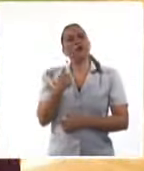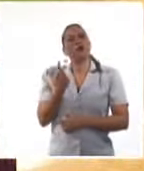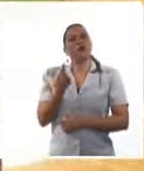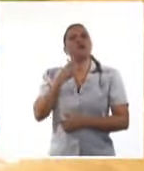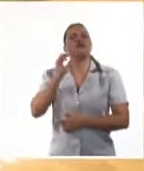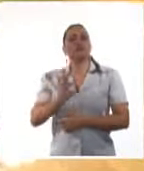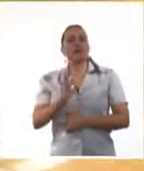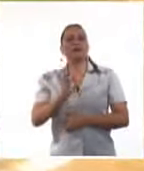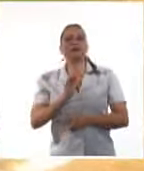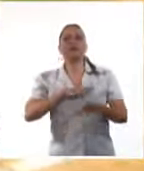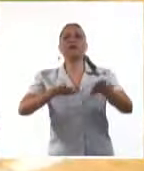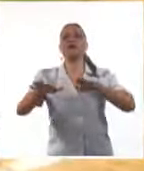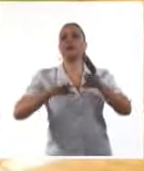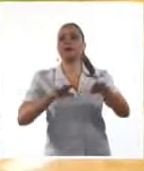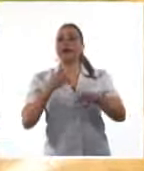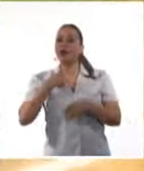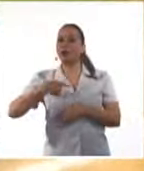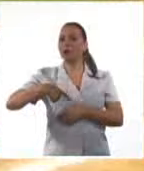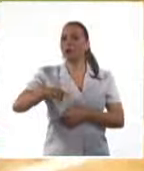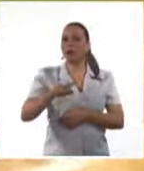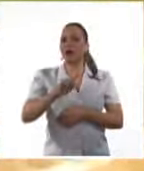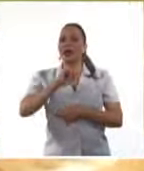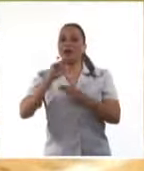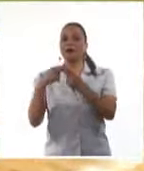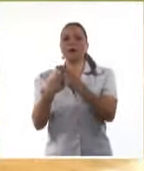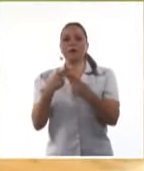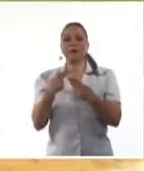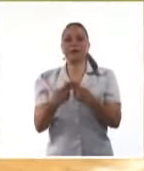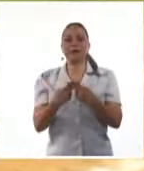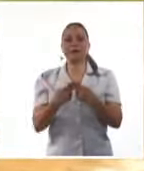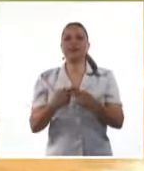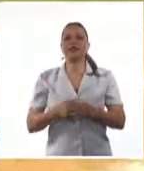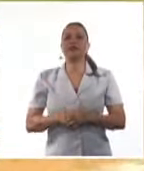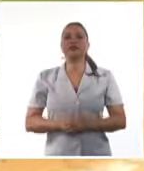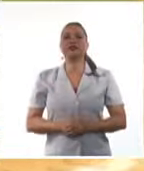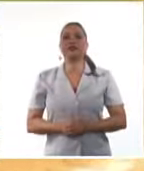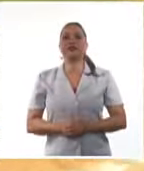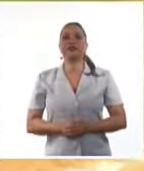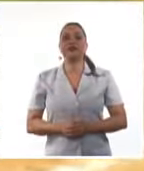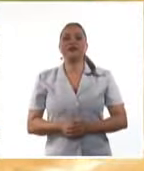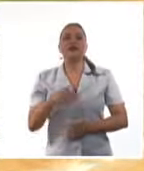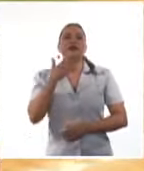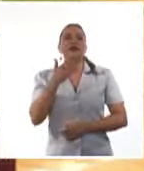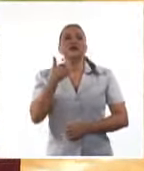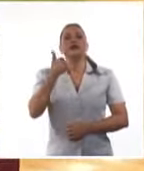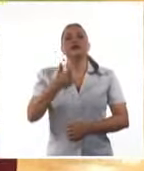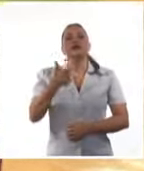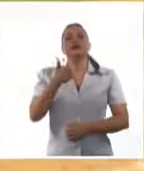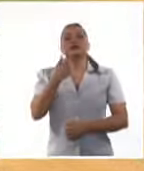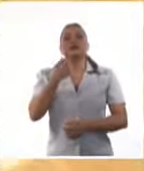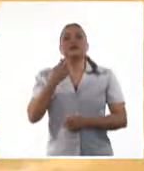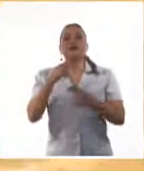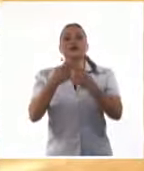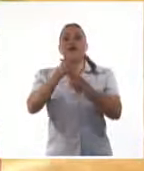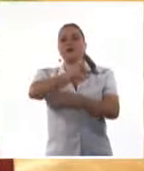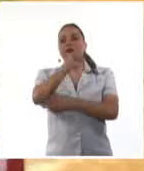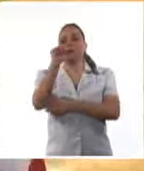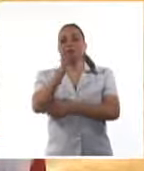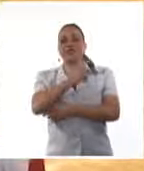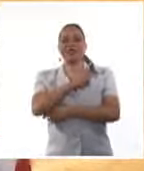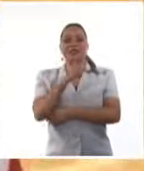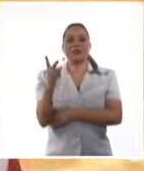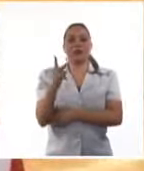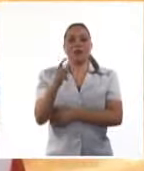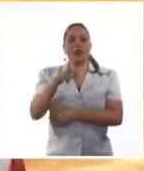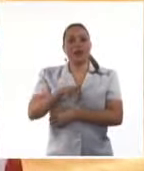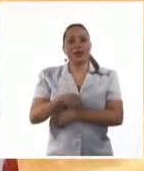estoy preparado, ¿no?, para salir a cada juego. Y nada, salí a caminar los juegos, yo lo que hacía aparte, y pudimos lograr la victoria. Diera no se comportó